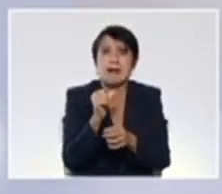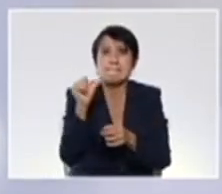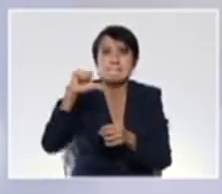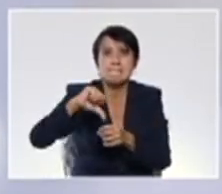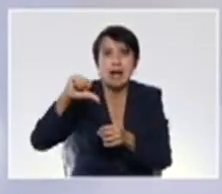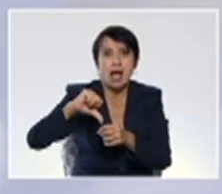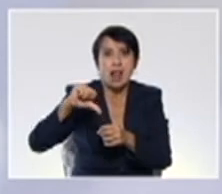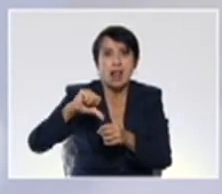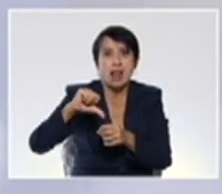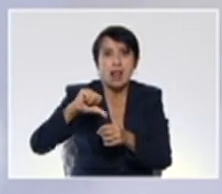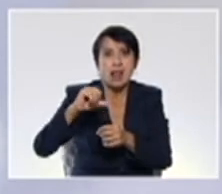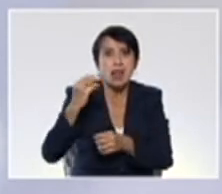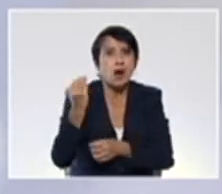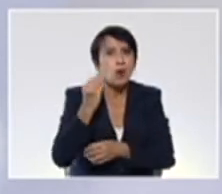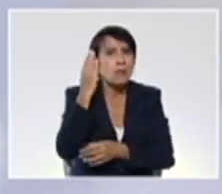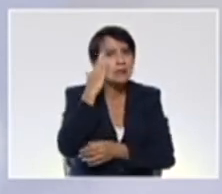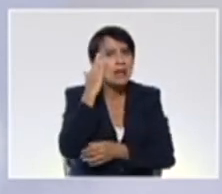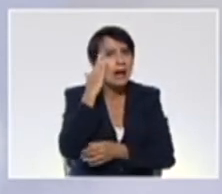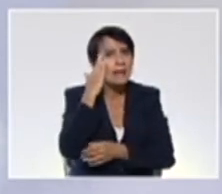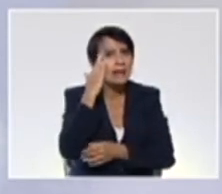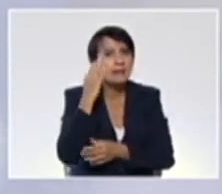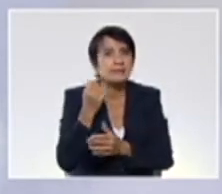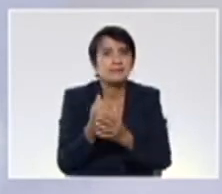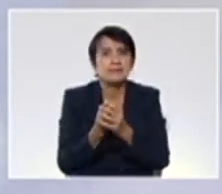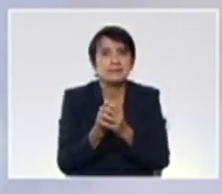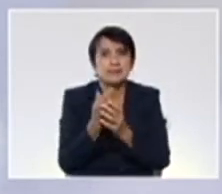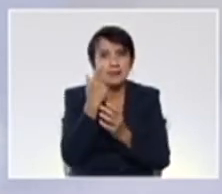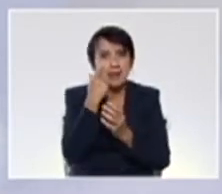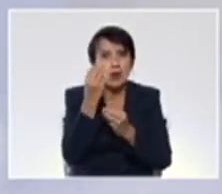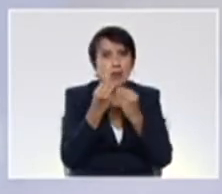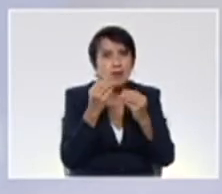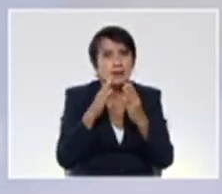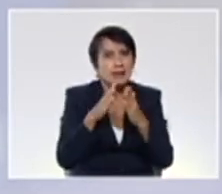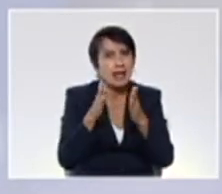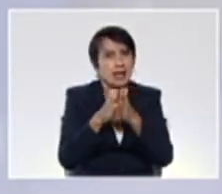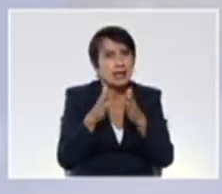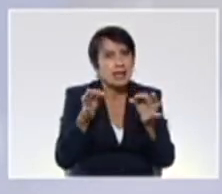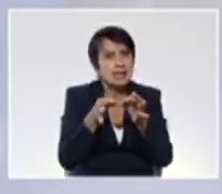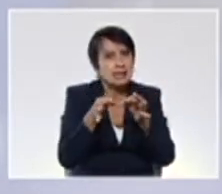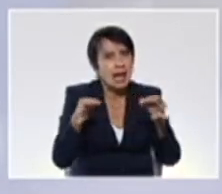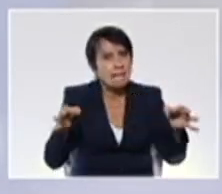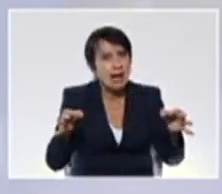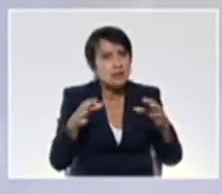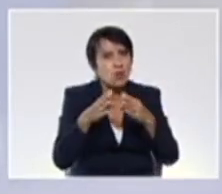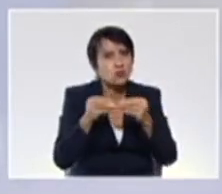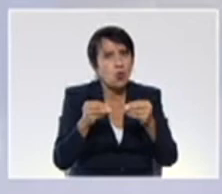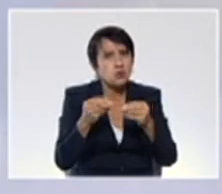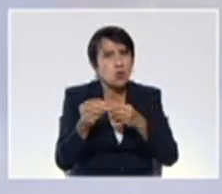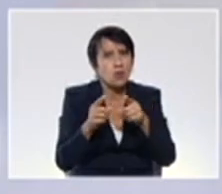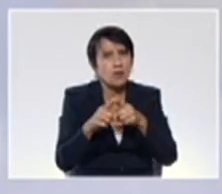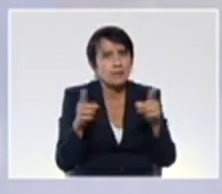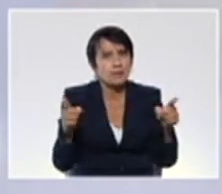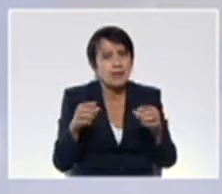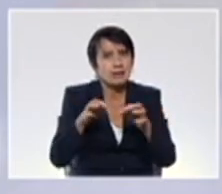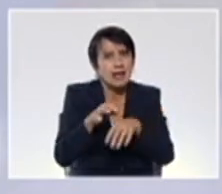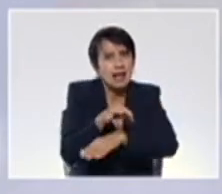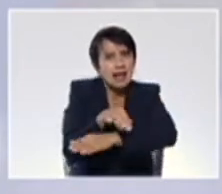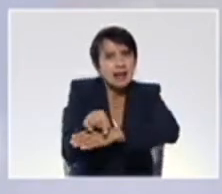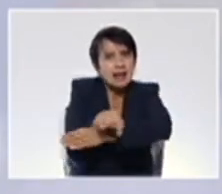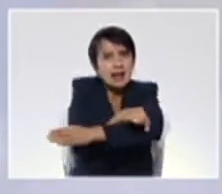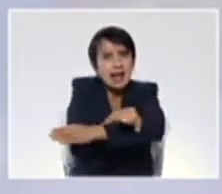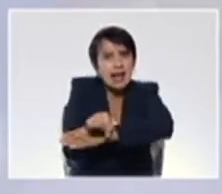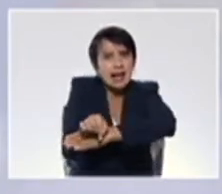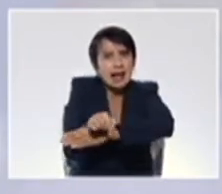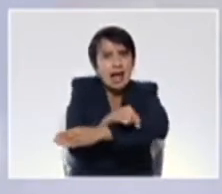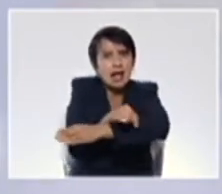a saber entonces el tamaño? No vaya a mover la cámara. Yo voy entonces a agarrar, en mi caso tengo un vernier aquí, de ese vamos a hablar